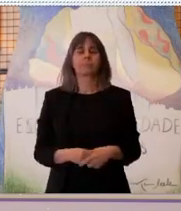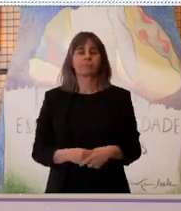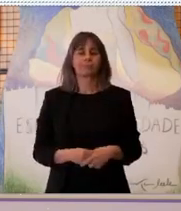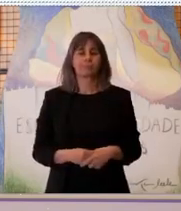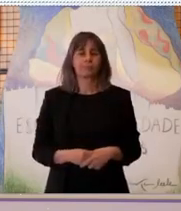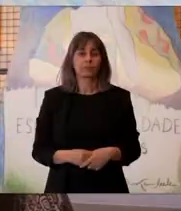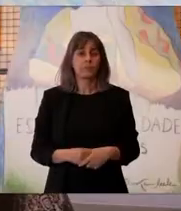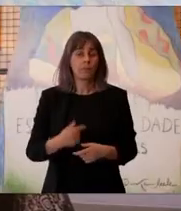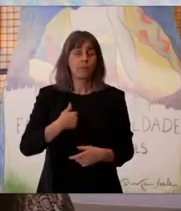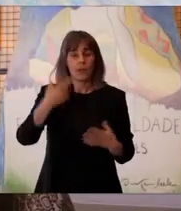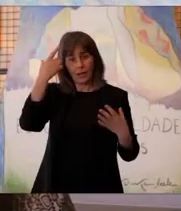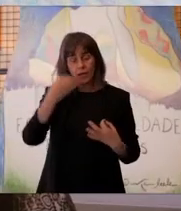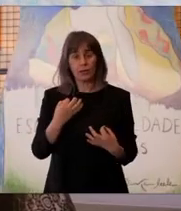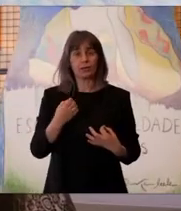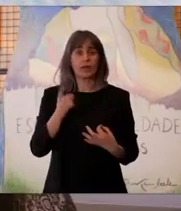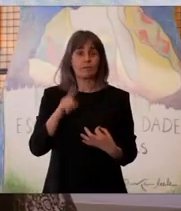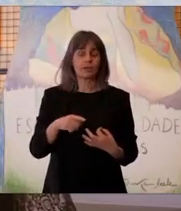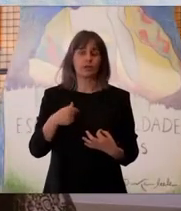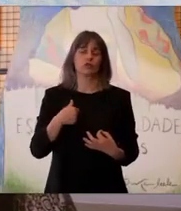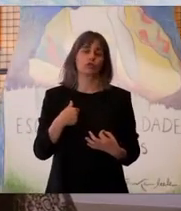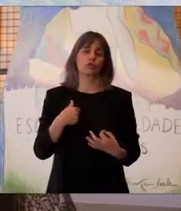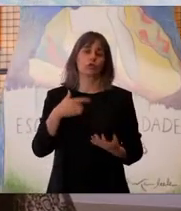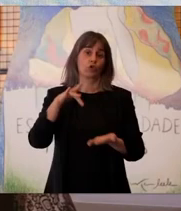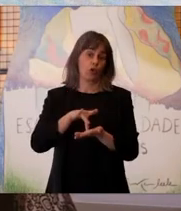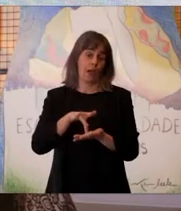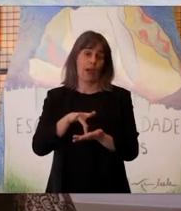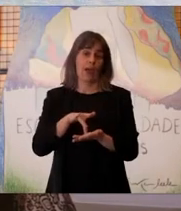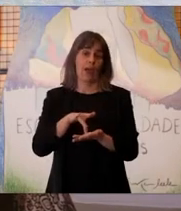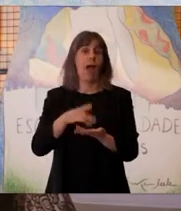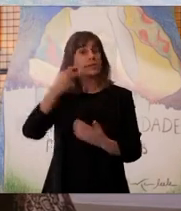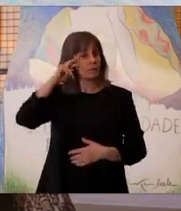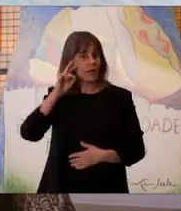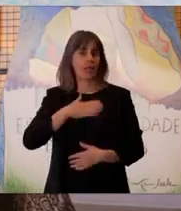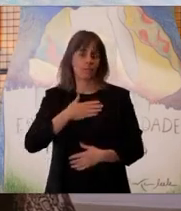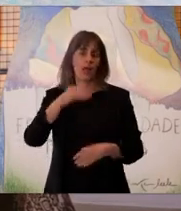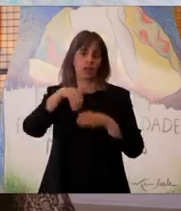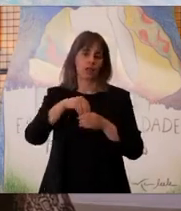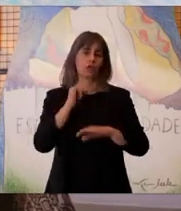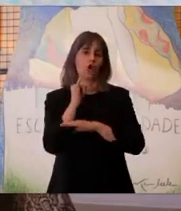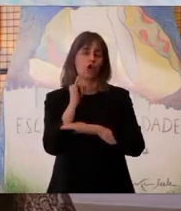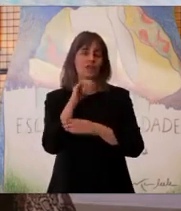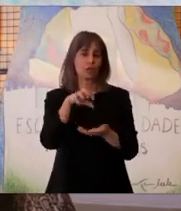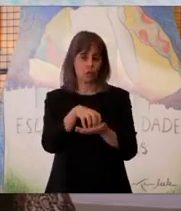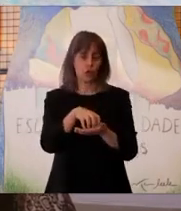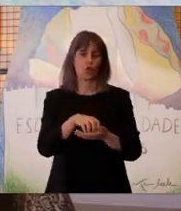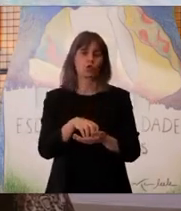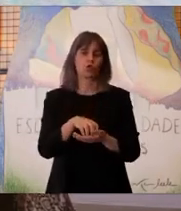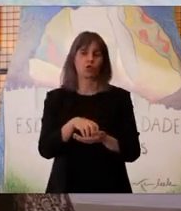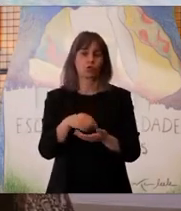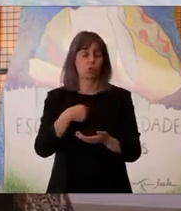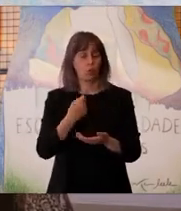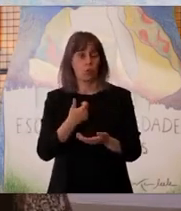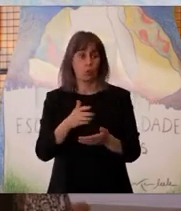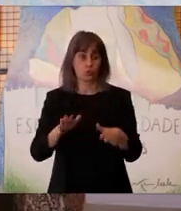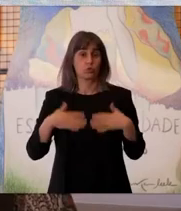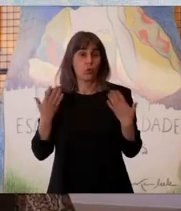en parte sorprendentemente mi paso por él por bueno por la institución digo sorprendentemente porque Bueno